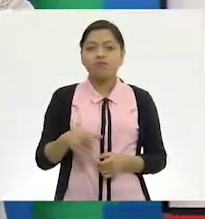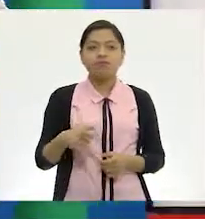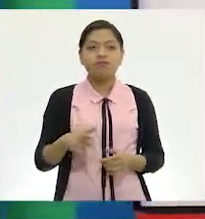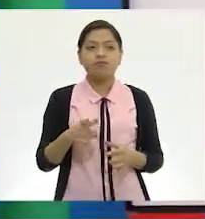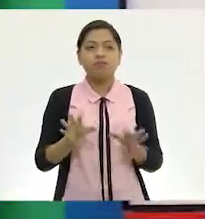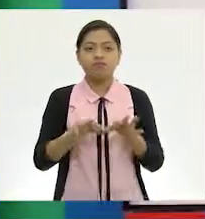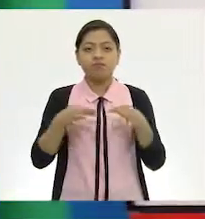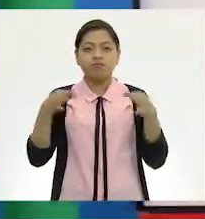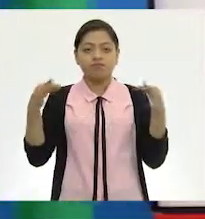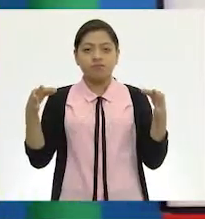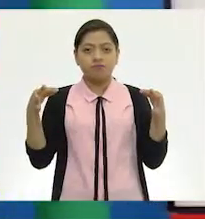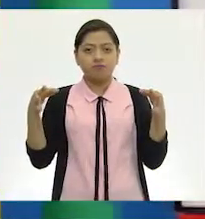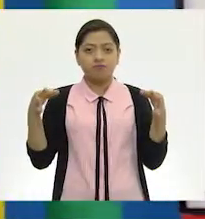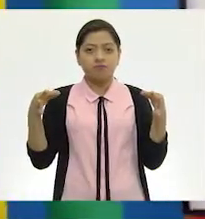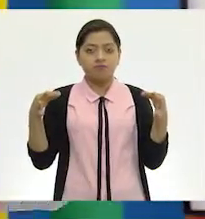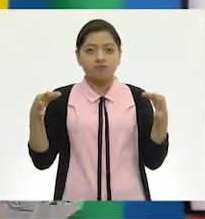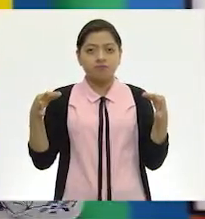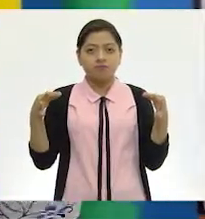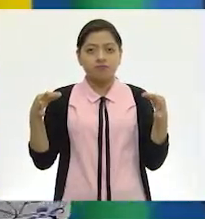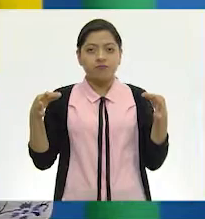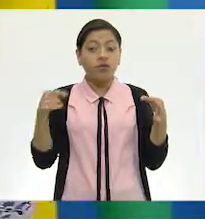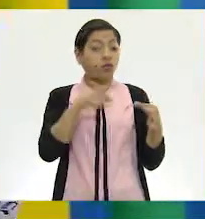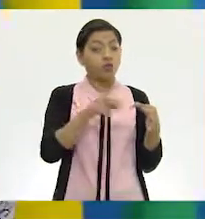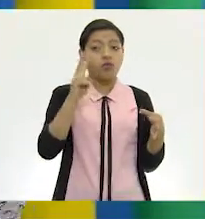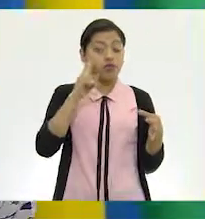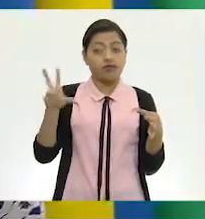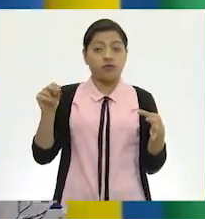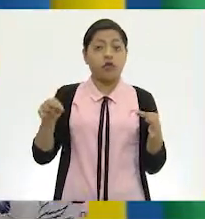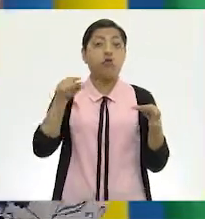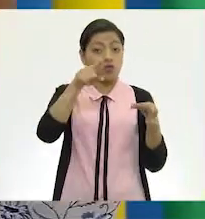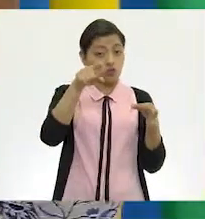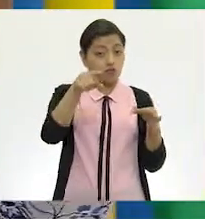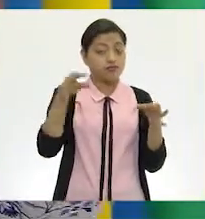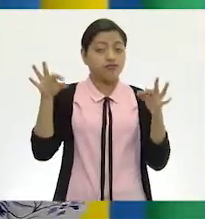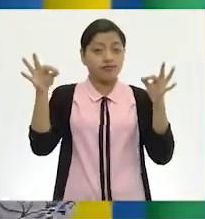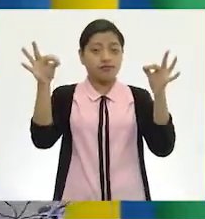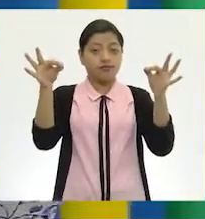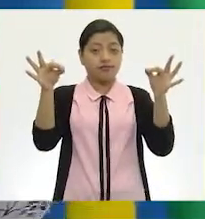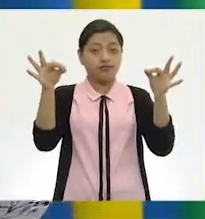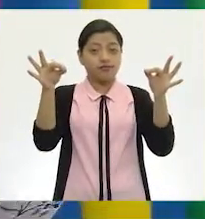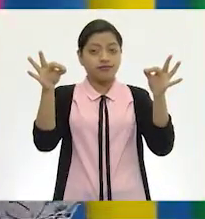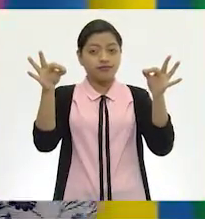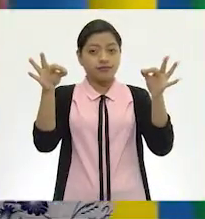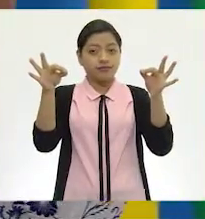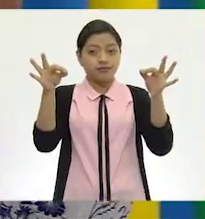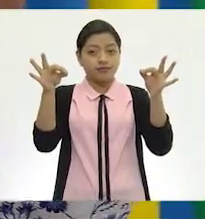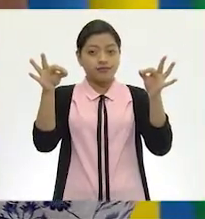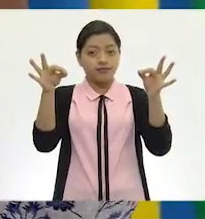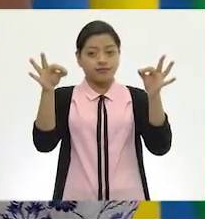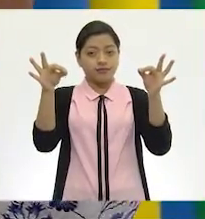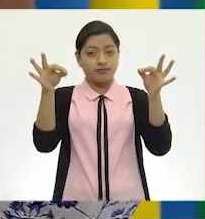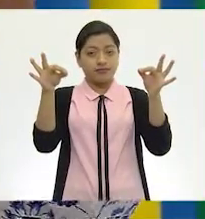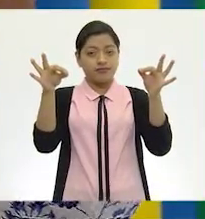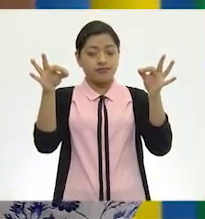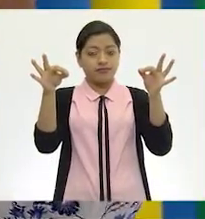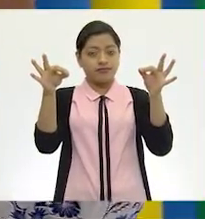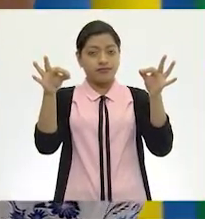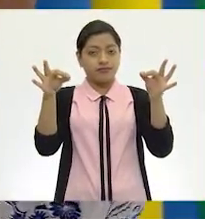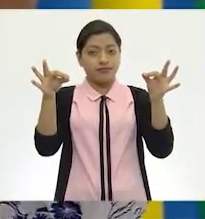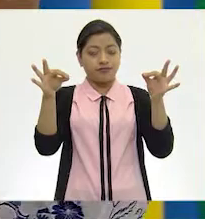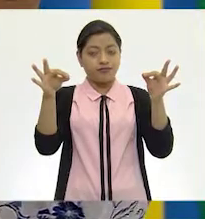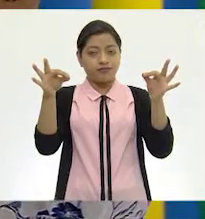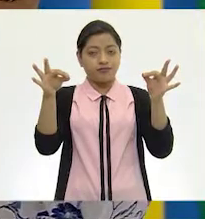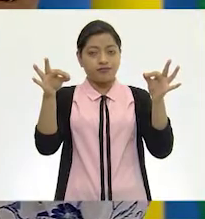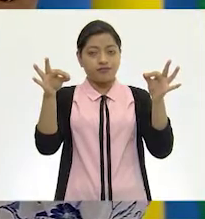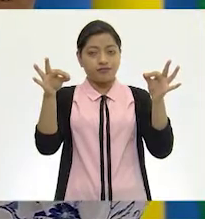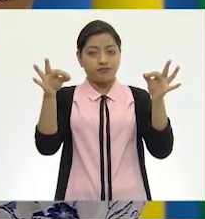tocó. ¿Están listos? Yo no lo debo de ver. Yo no lo debes de ver, Elvira. No. Nos dice aquí, teatro de...